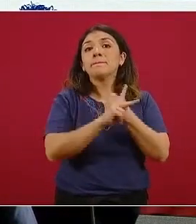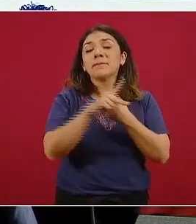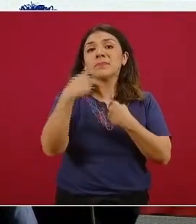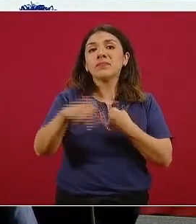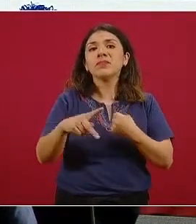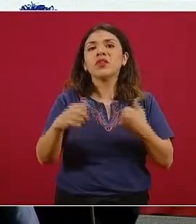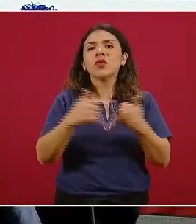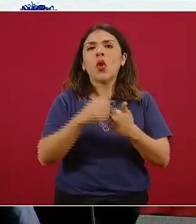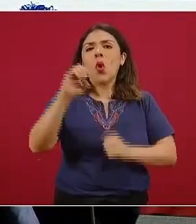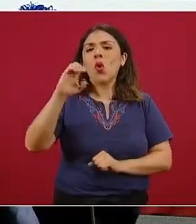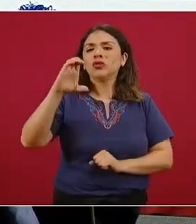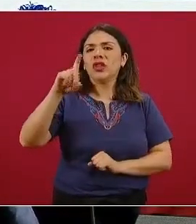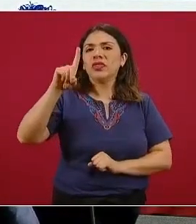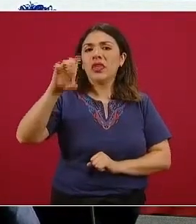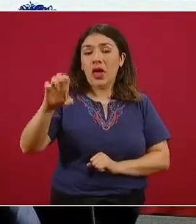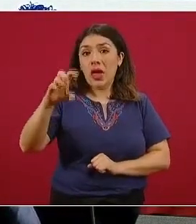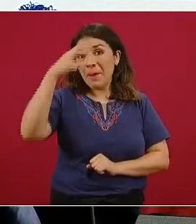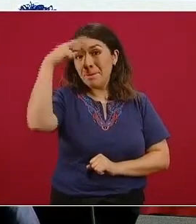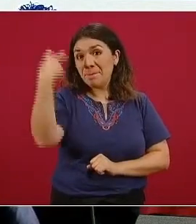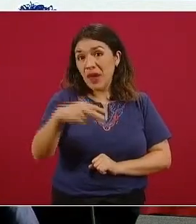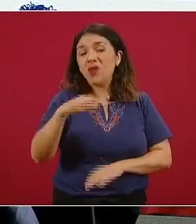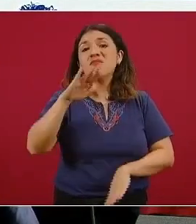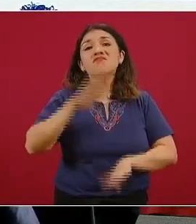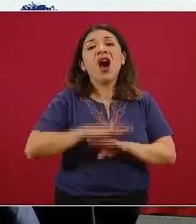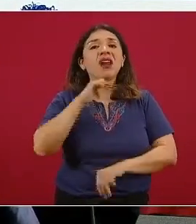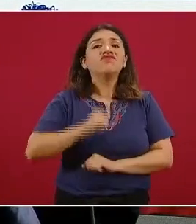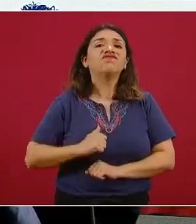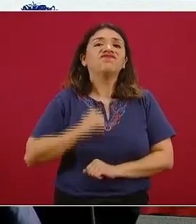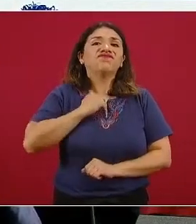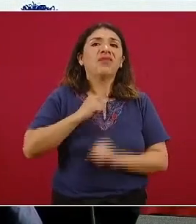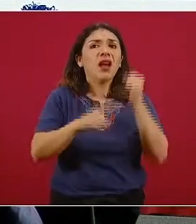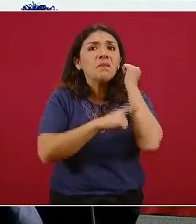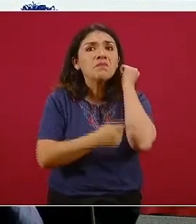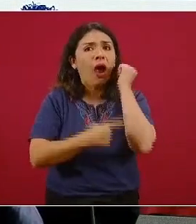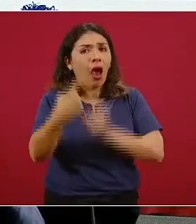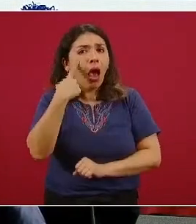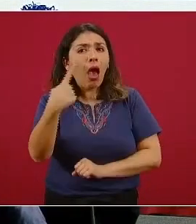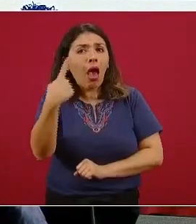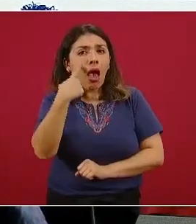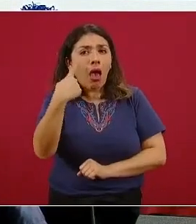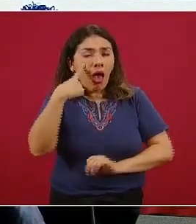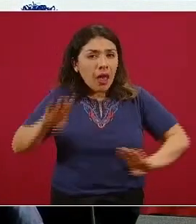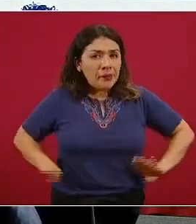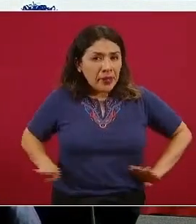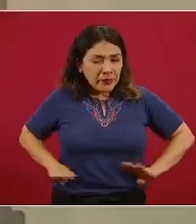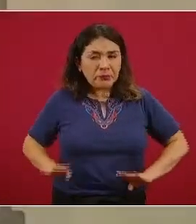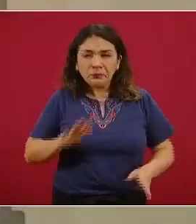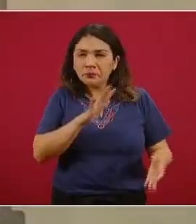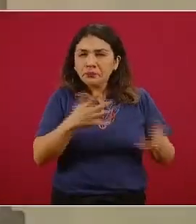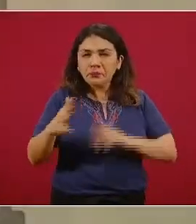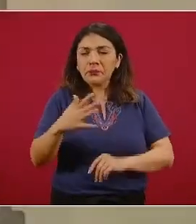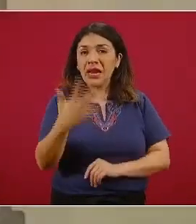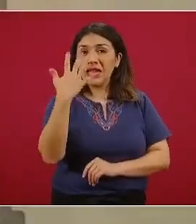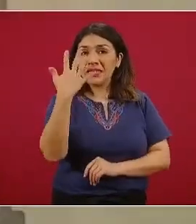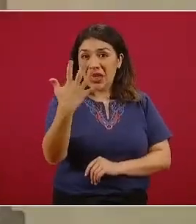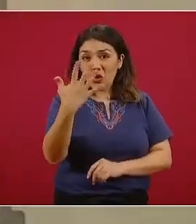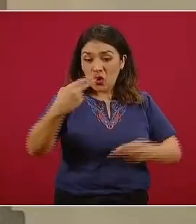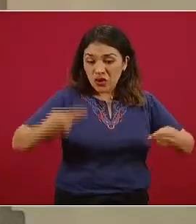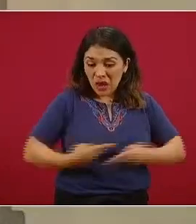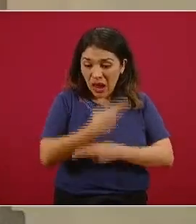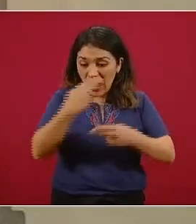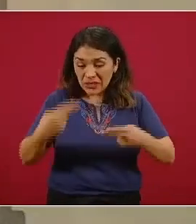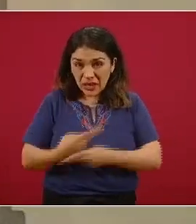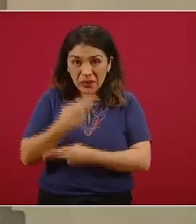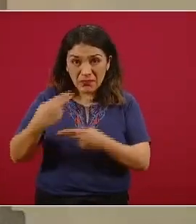la OCDE, México es quien tiene las tasas más altas. Casi 1 de cada 5 nacimientos